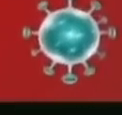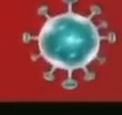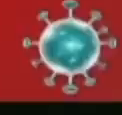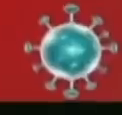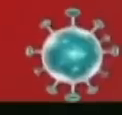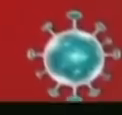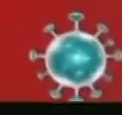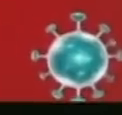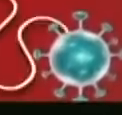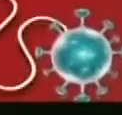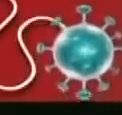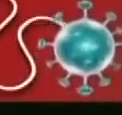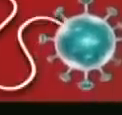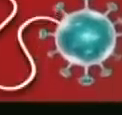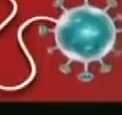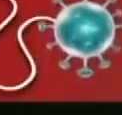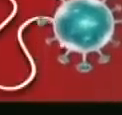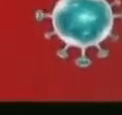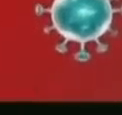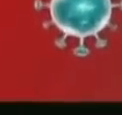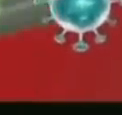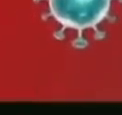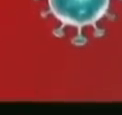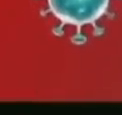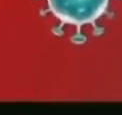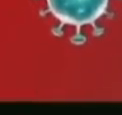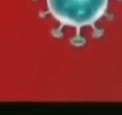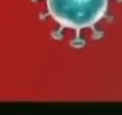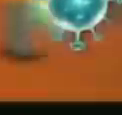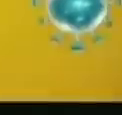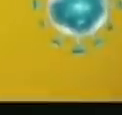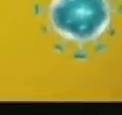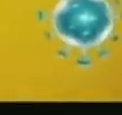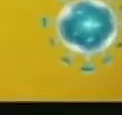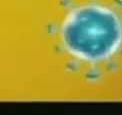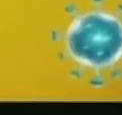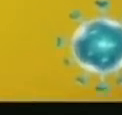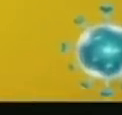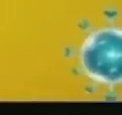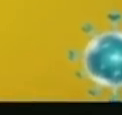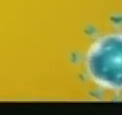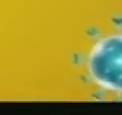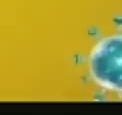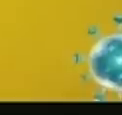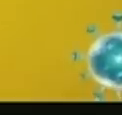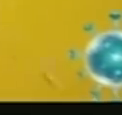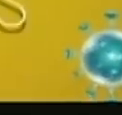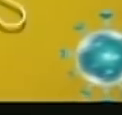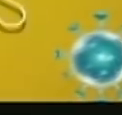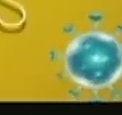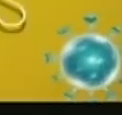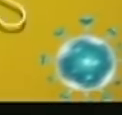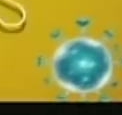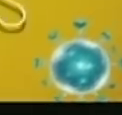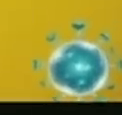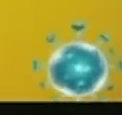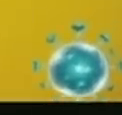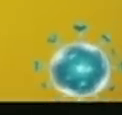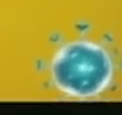cines, gimnasios, cajeros automáticos, mediano riesgo,